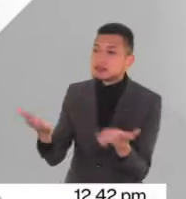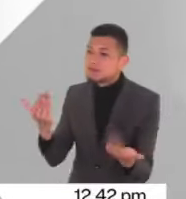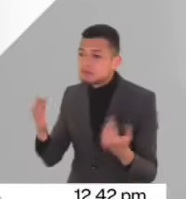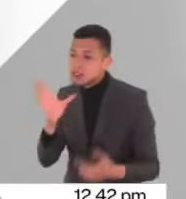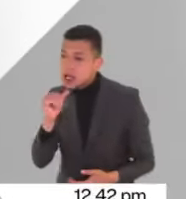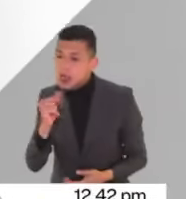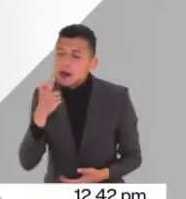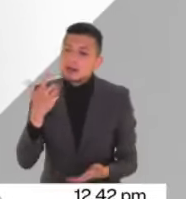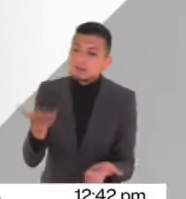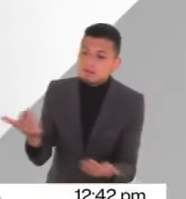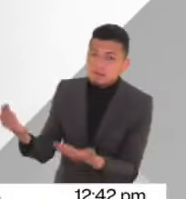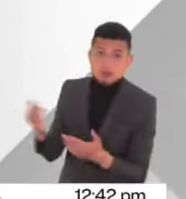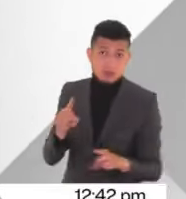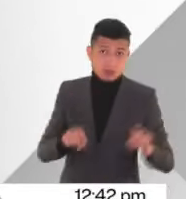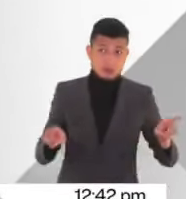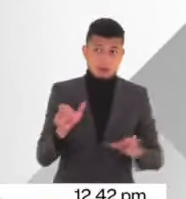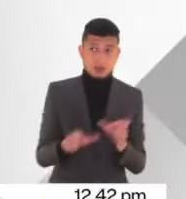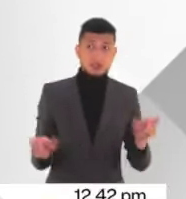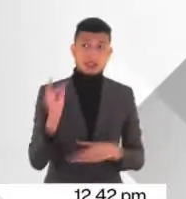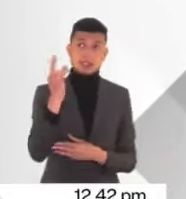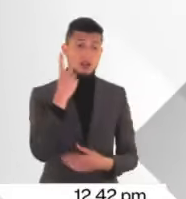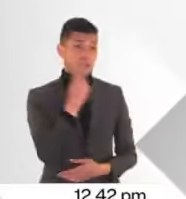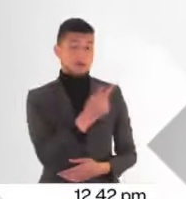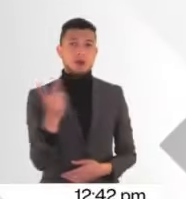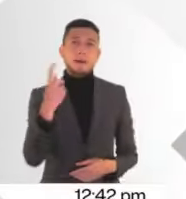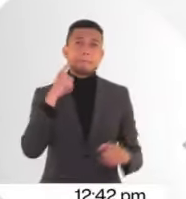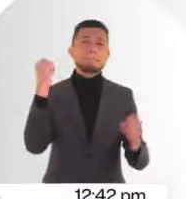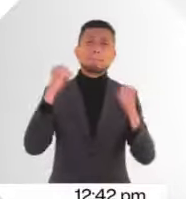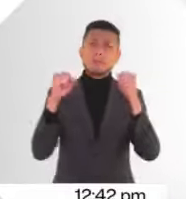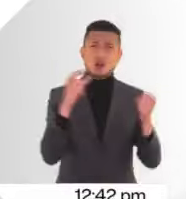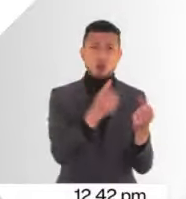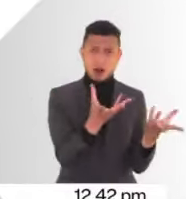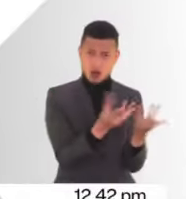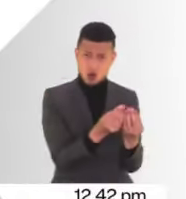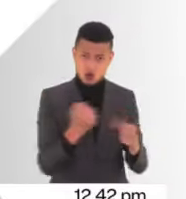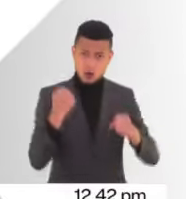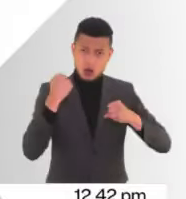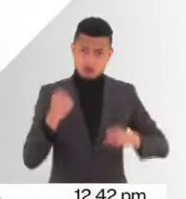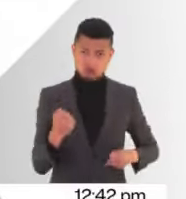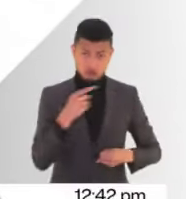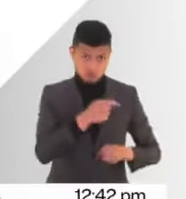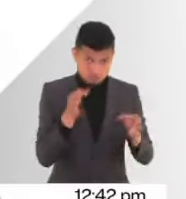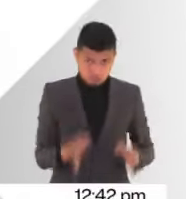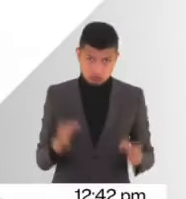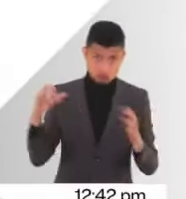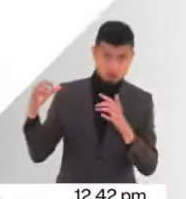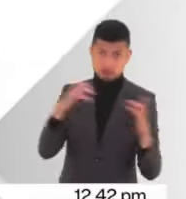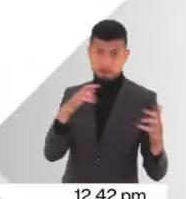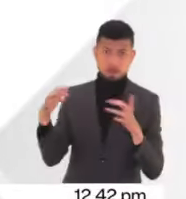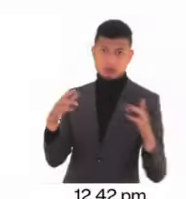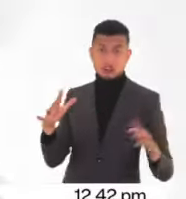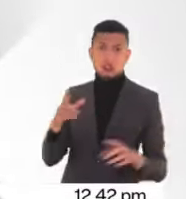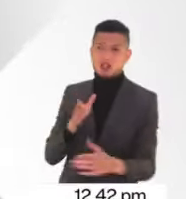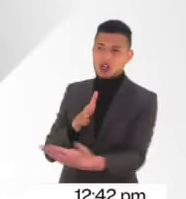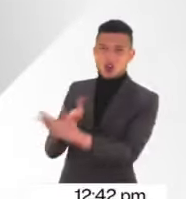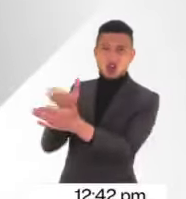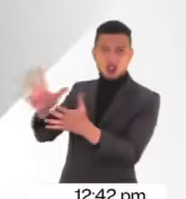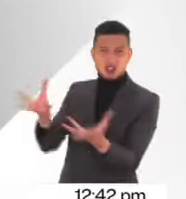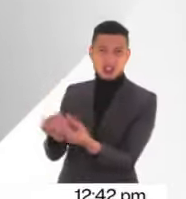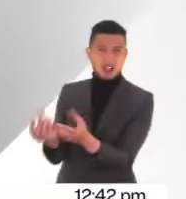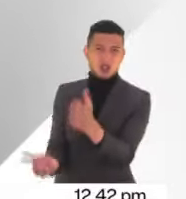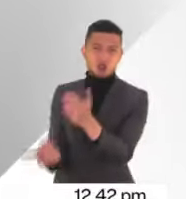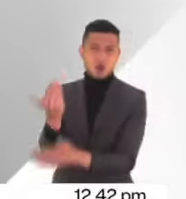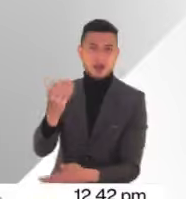manifestaron algunos testigos. Lo que más preocupa es la presencia de estos actores armados que están en franca confrontación armada contra el nuevo frente